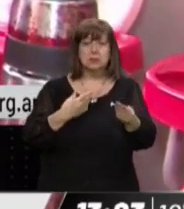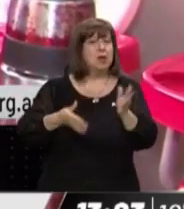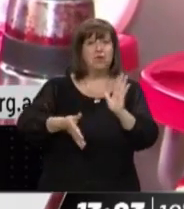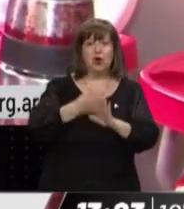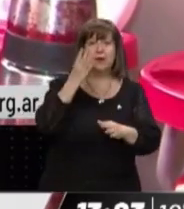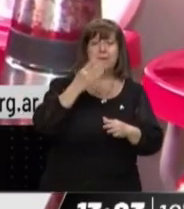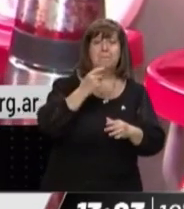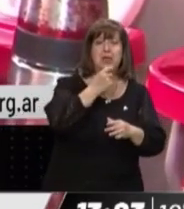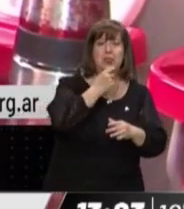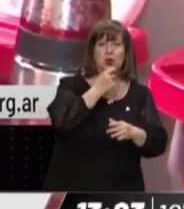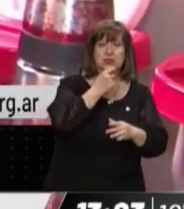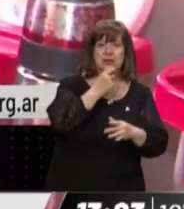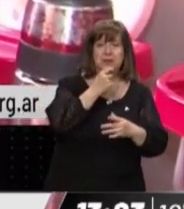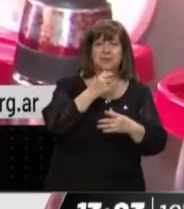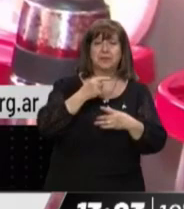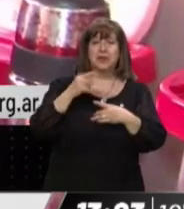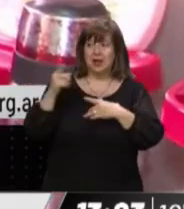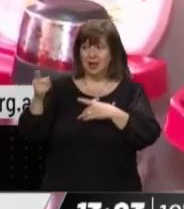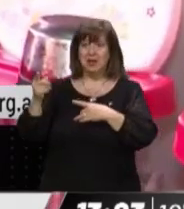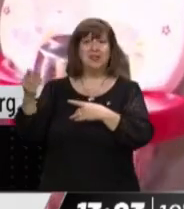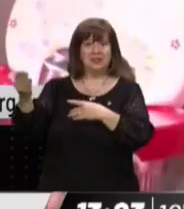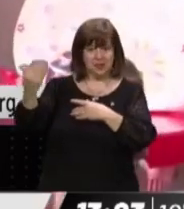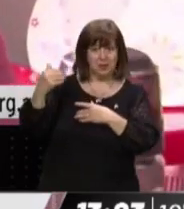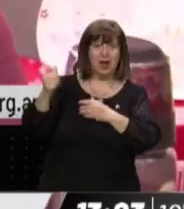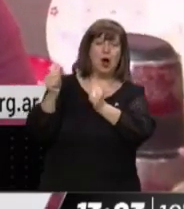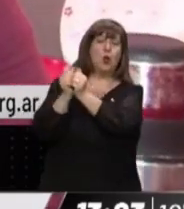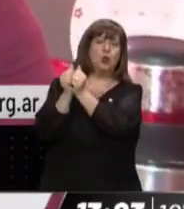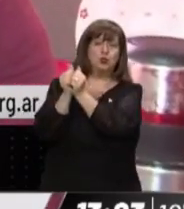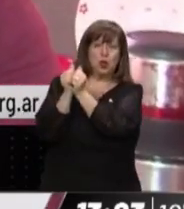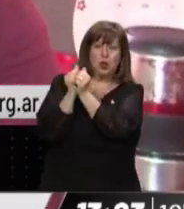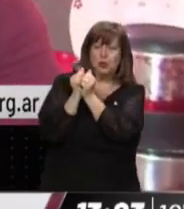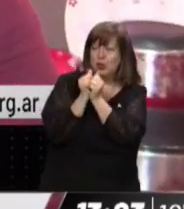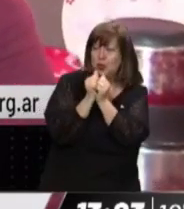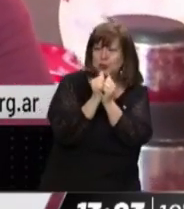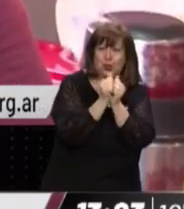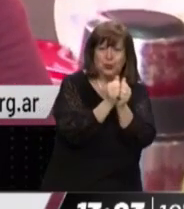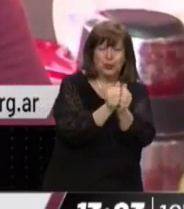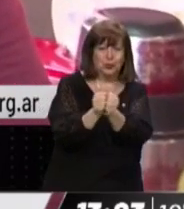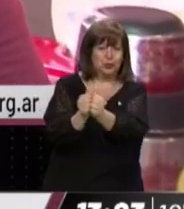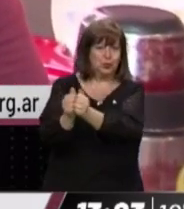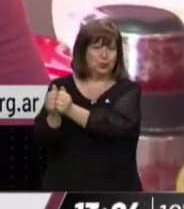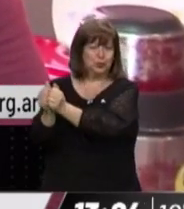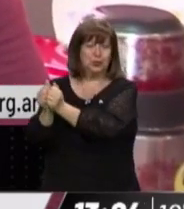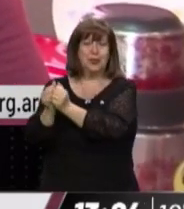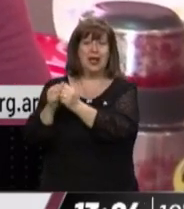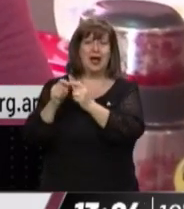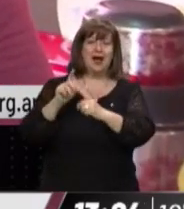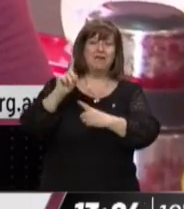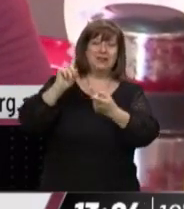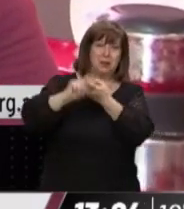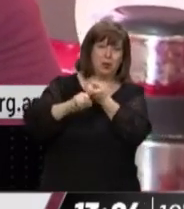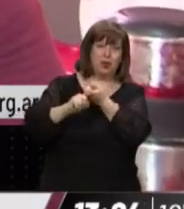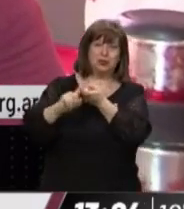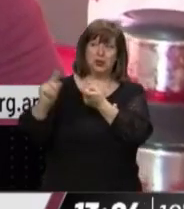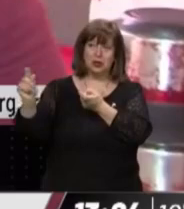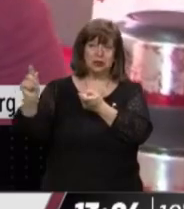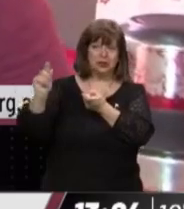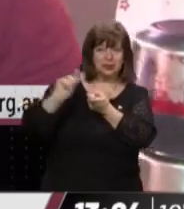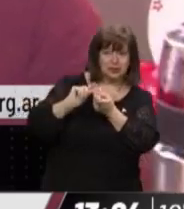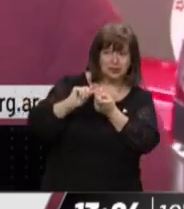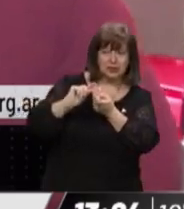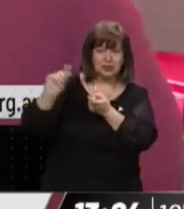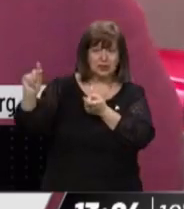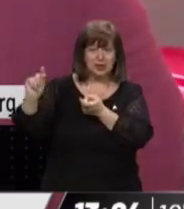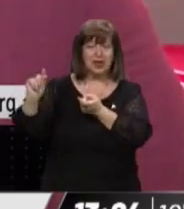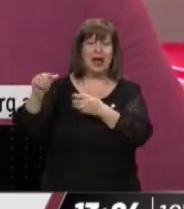historia. Al principio cambiaban con Esteban se iba y volvía a ella, pero después ya dijo no, no voy más.